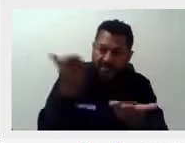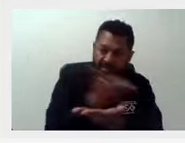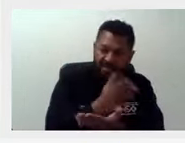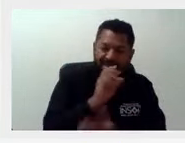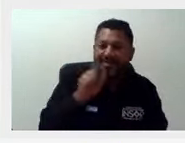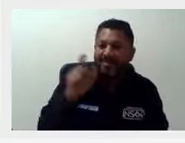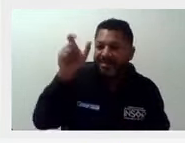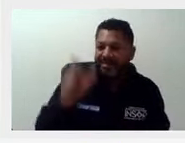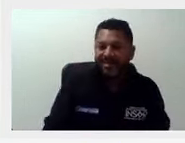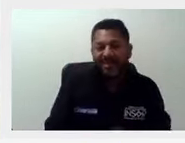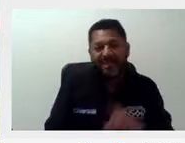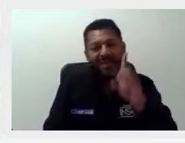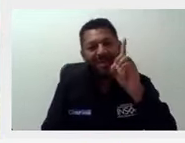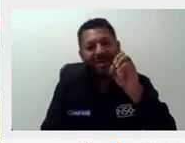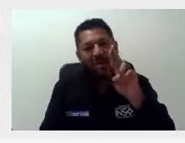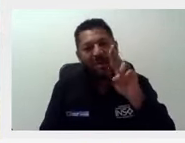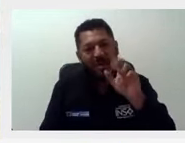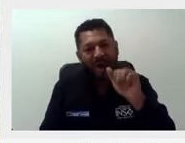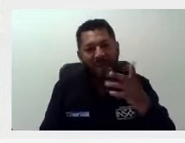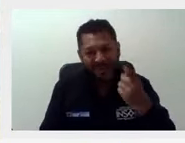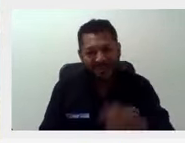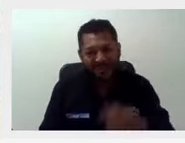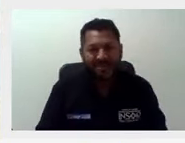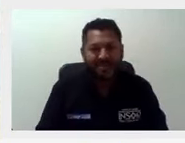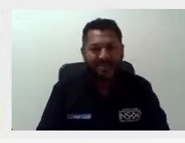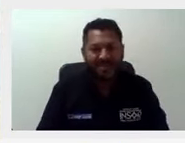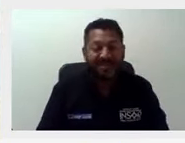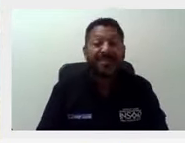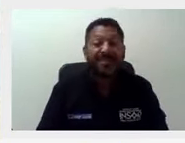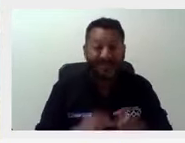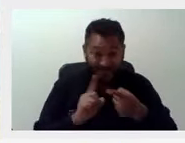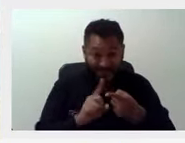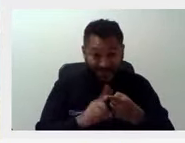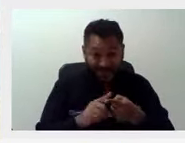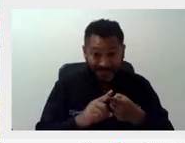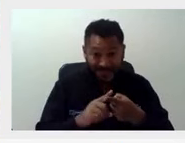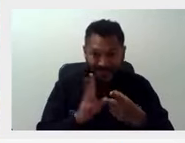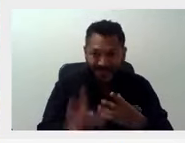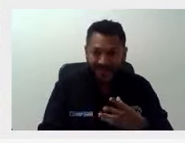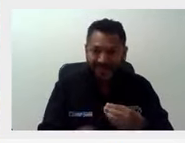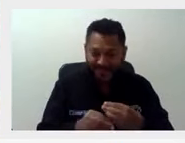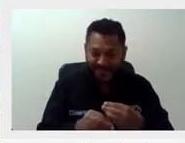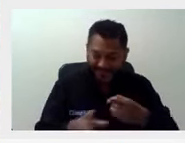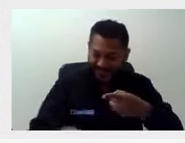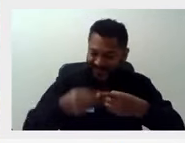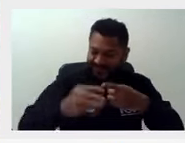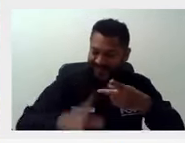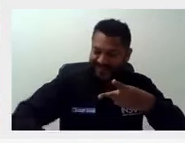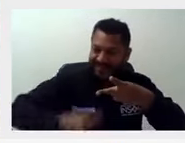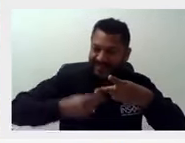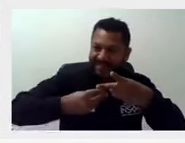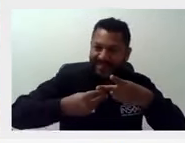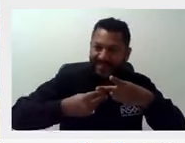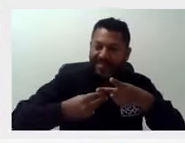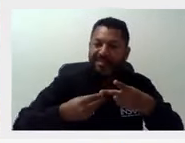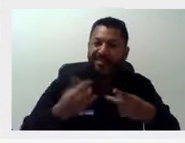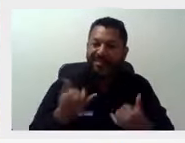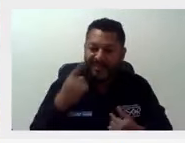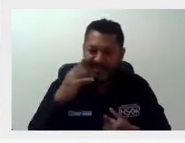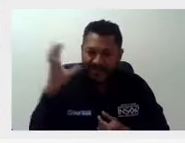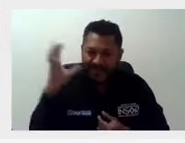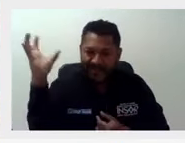eso? Bueno, Juan Camilo, primero quería complementar dos cositas más, dos demandas más que yo he podido